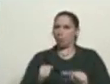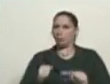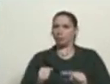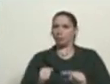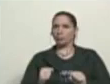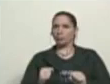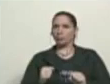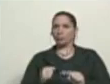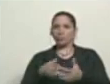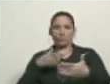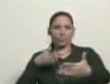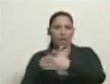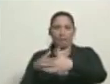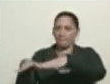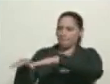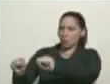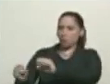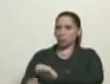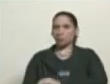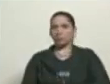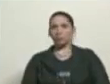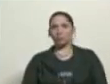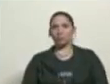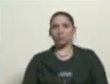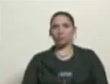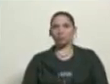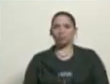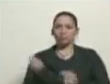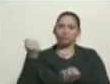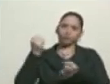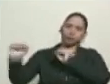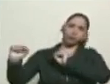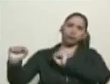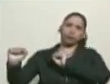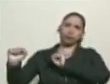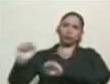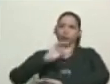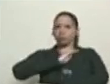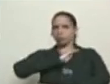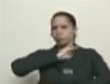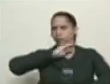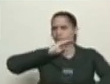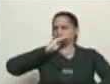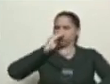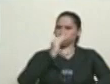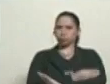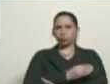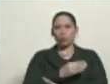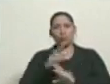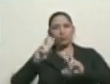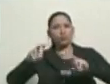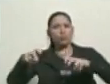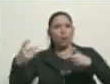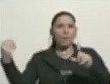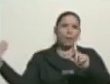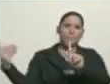eminentemente antiimperialista. Y rechazamos rotundamente esta nueva